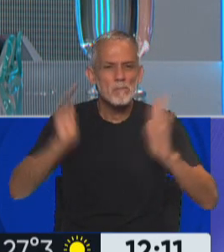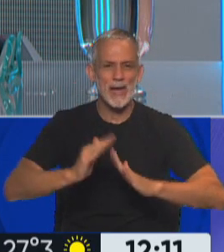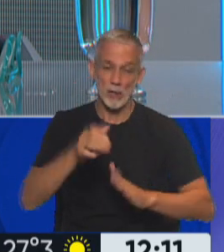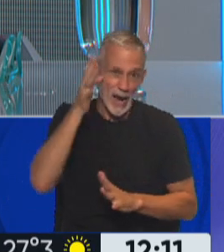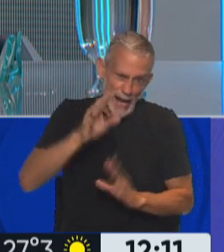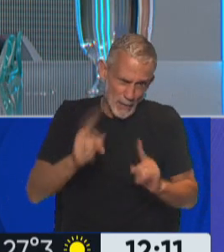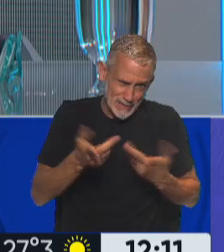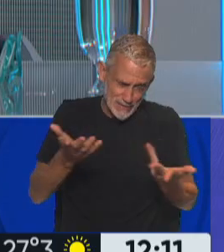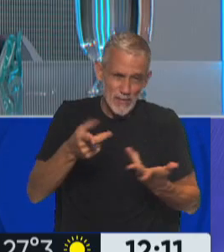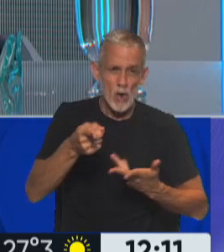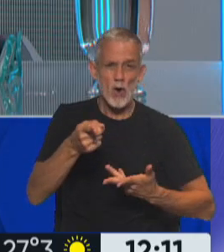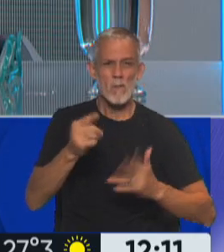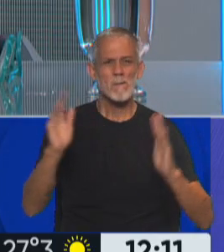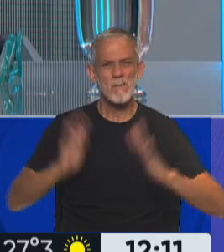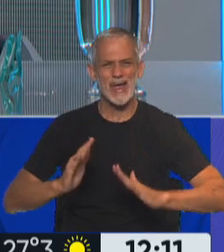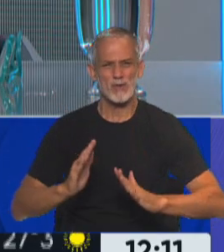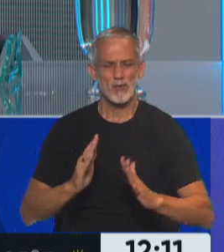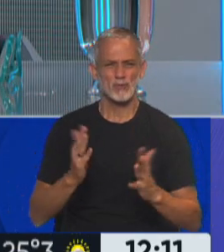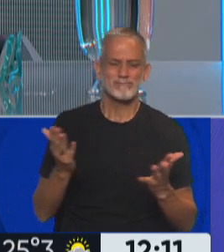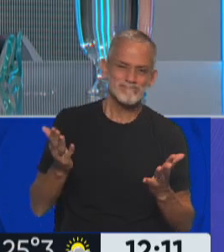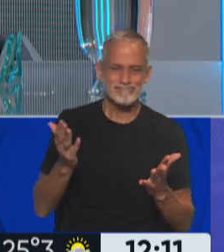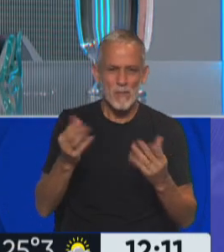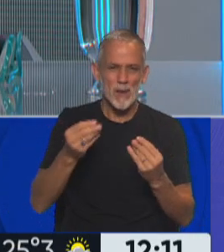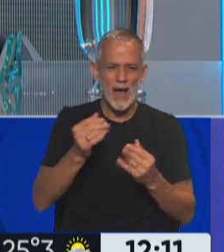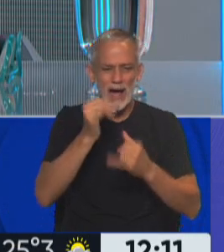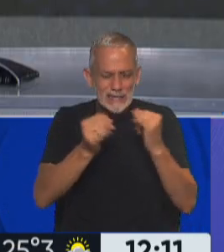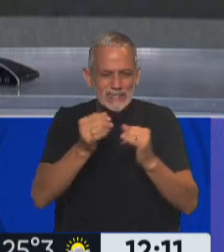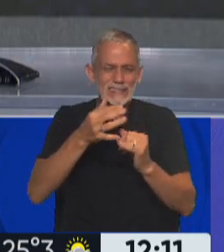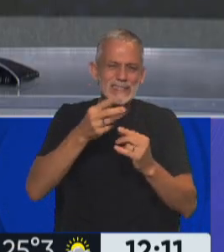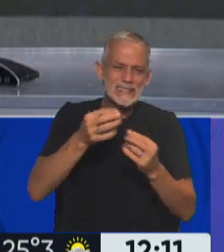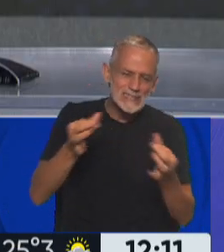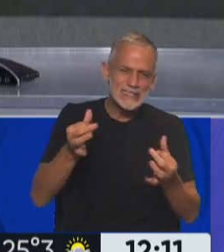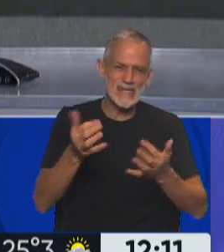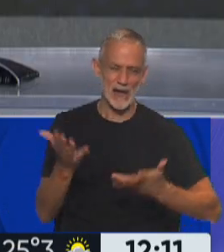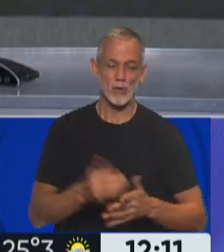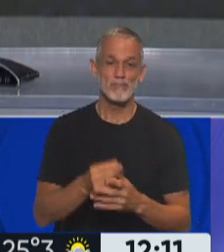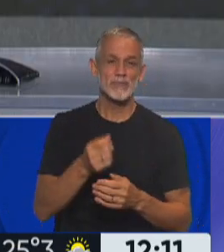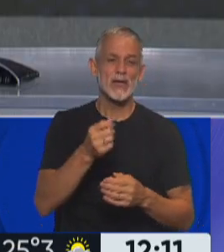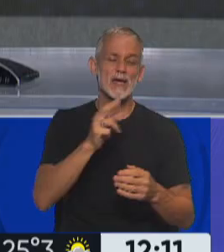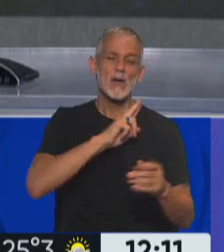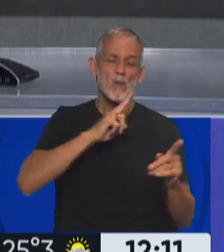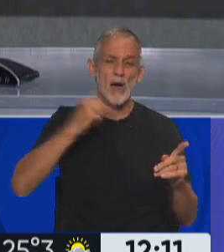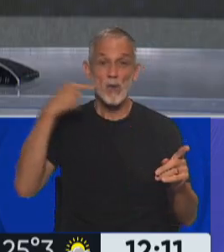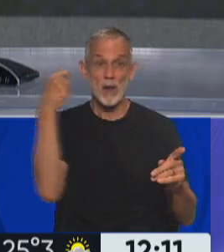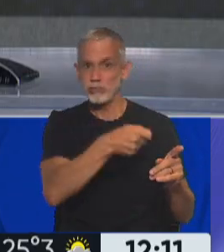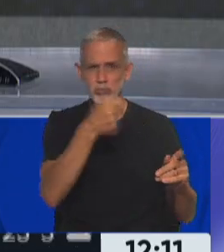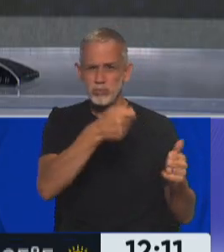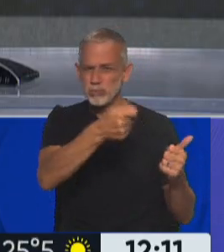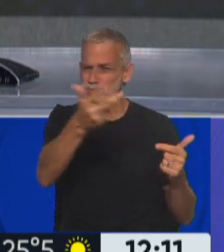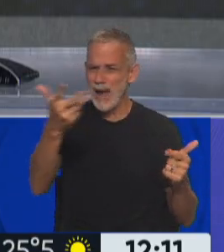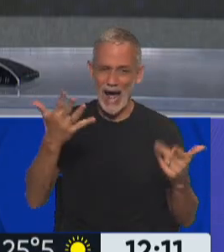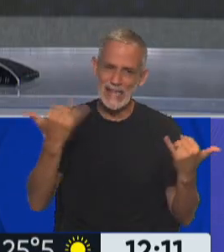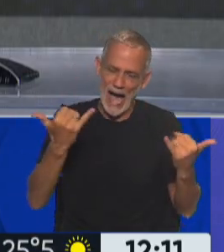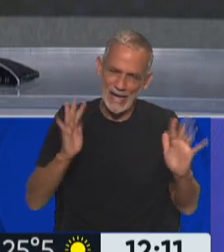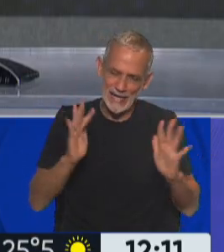igual el impacto, pero lo menor posible dentro de las consecuencias que puedan tener. Cuando hablamos de la cantidad de femicidios en la Argentina, hay un apartado, tanto